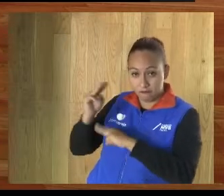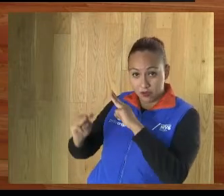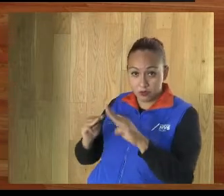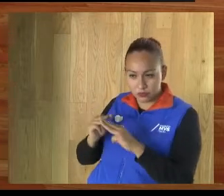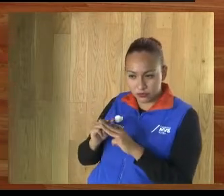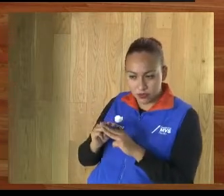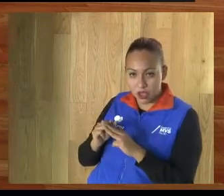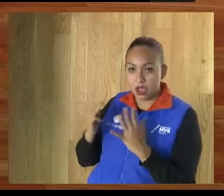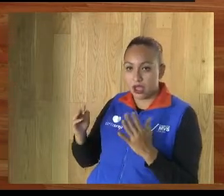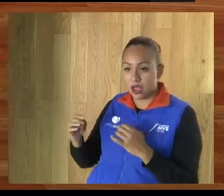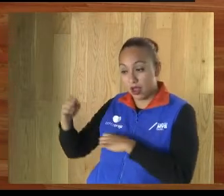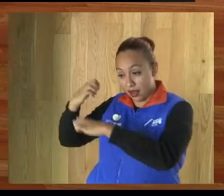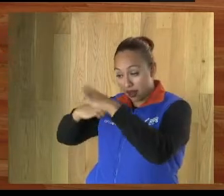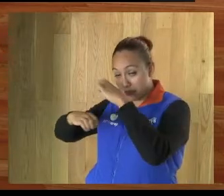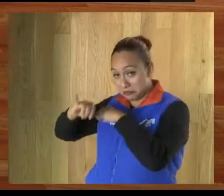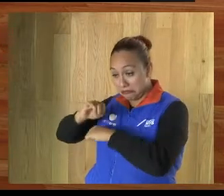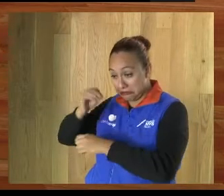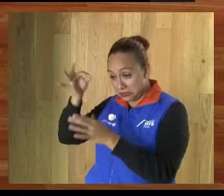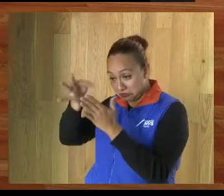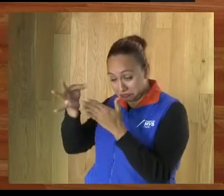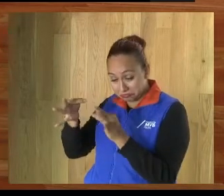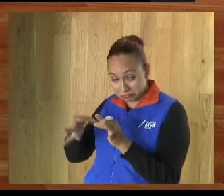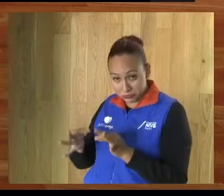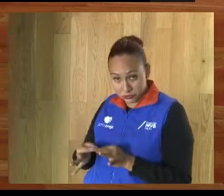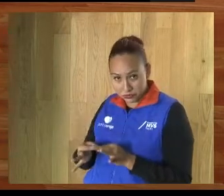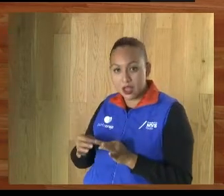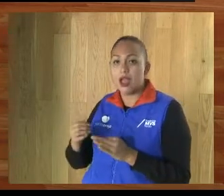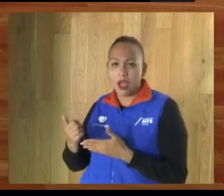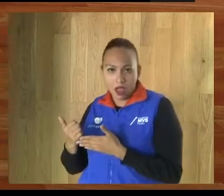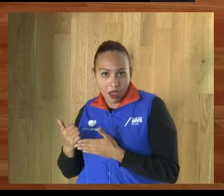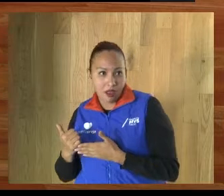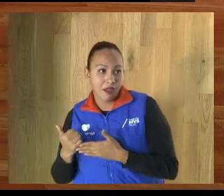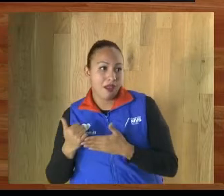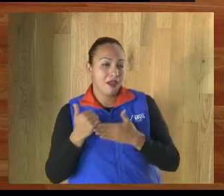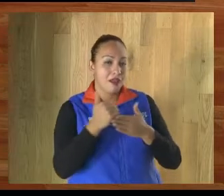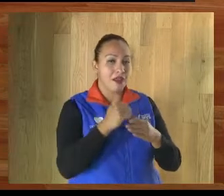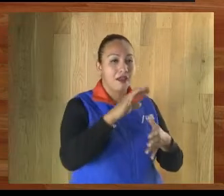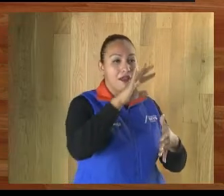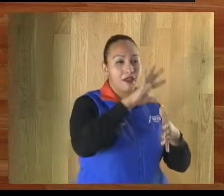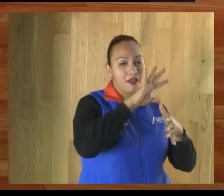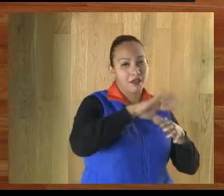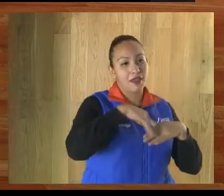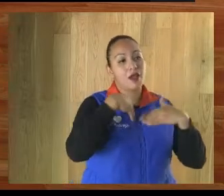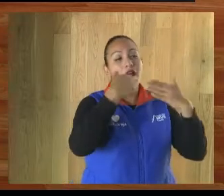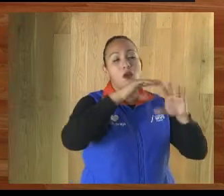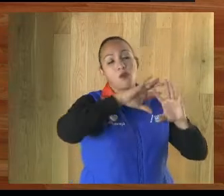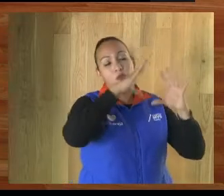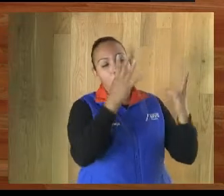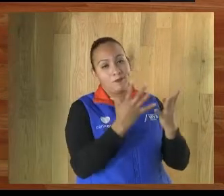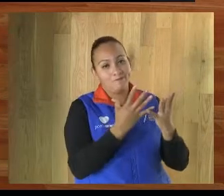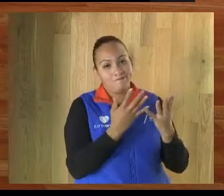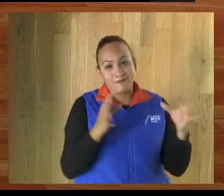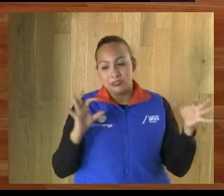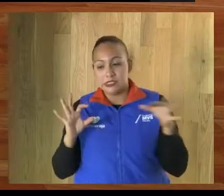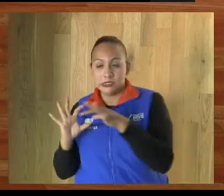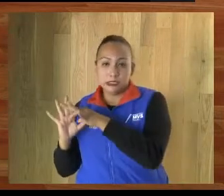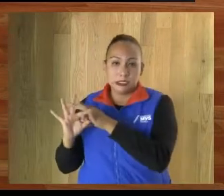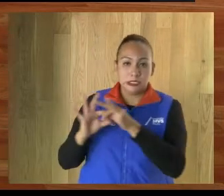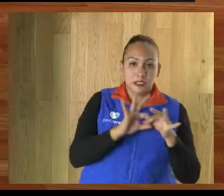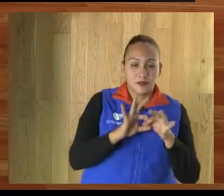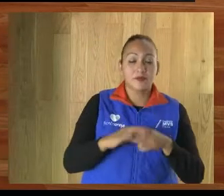Y sabemos que, porque hay así encuestas y la gente cuando te preguntan si tú tienes alguna preferencia en